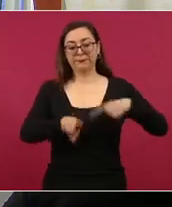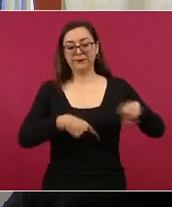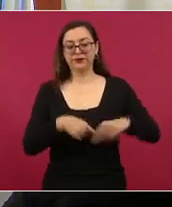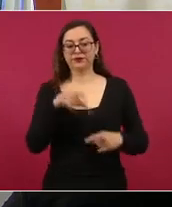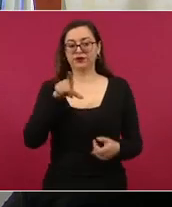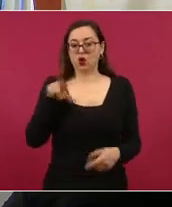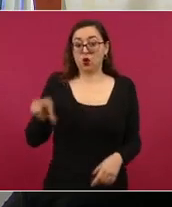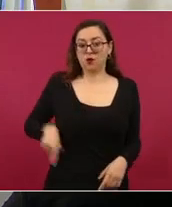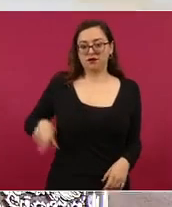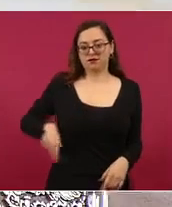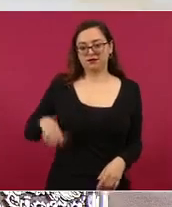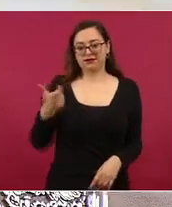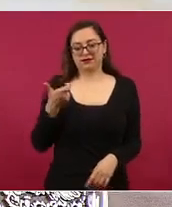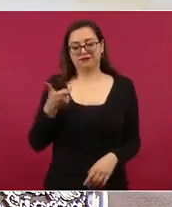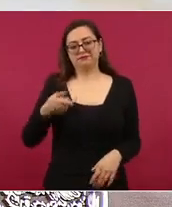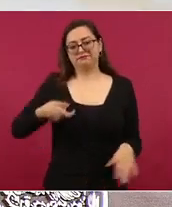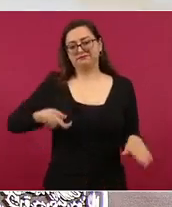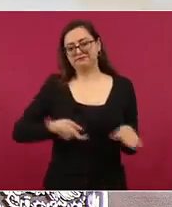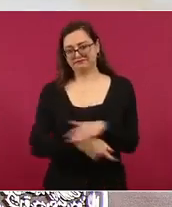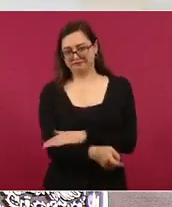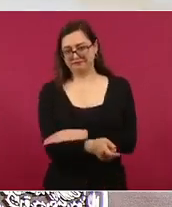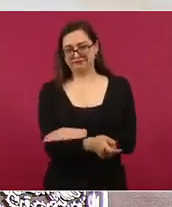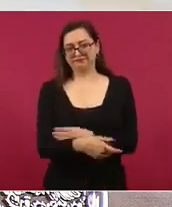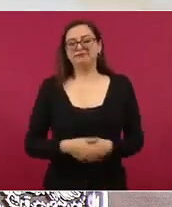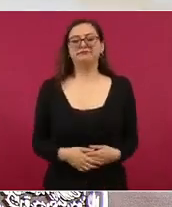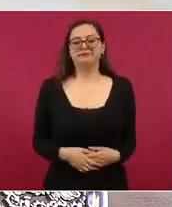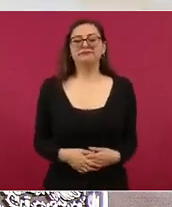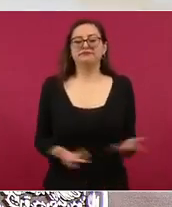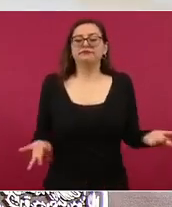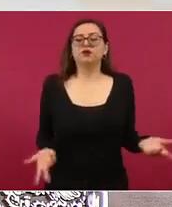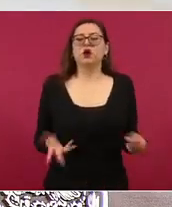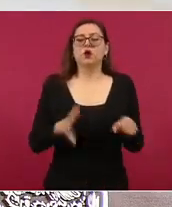fútbol. El llamado modelo Pachuca.